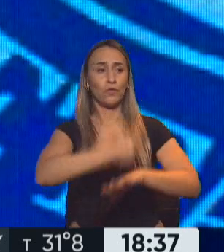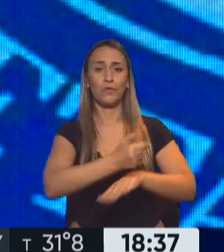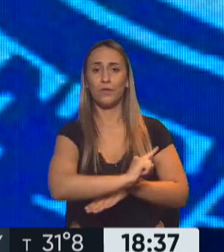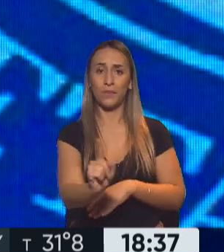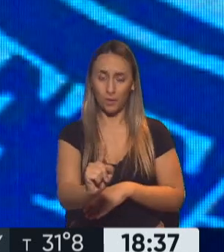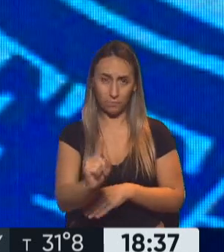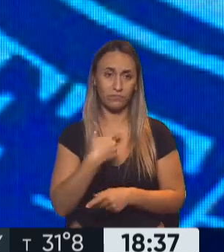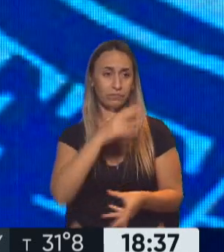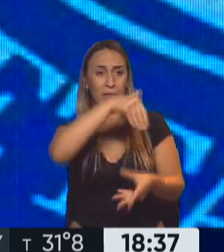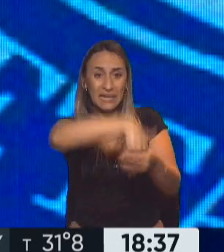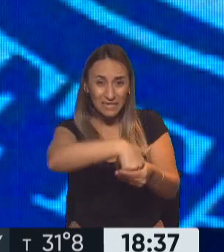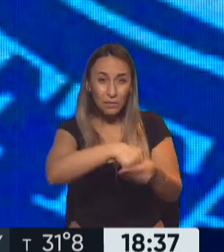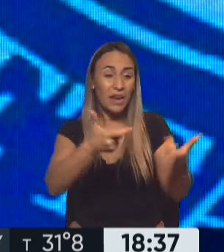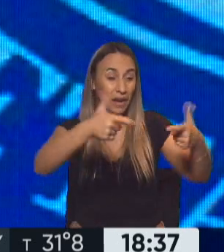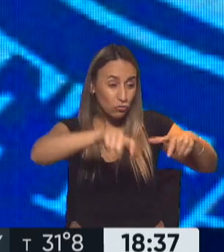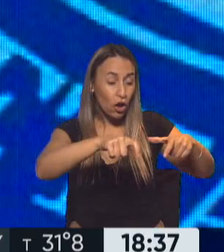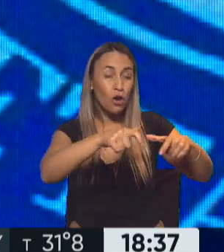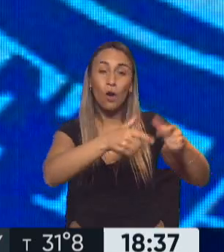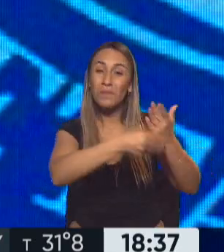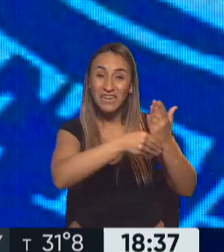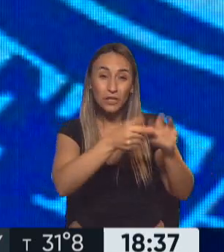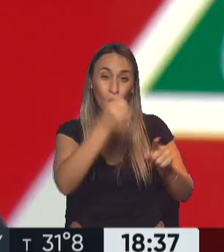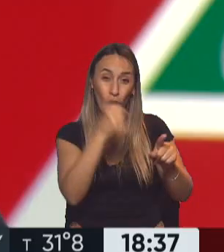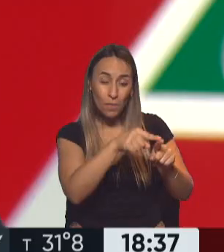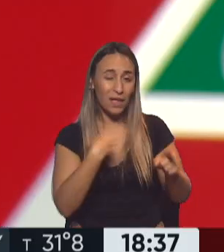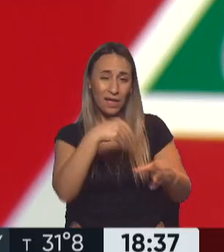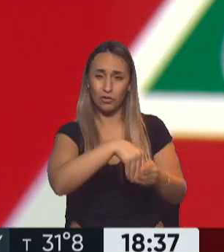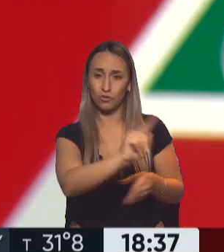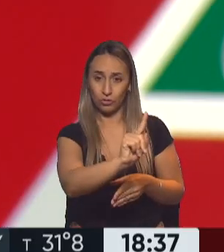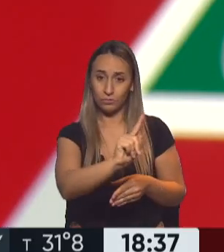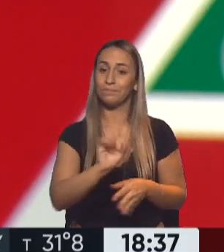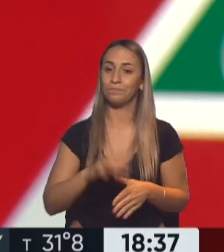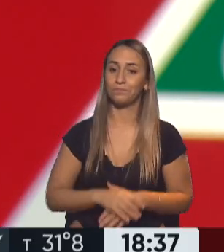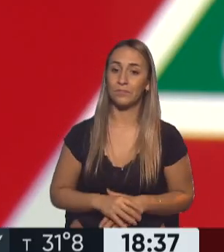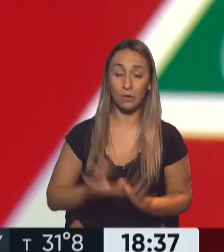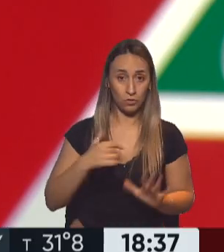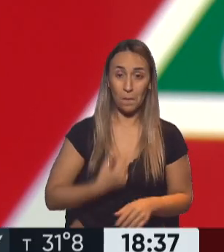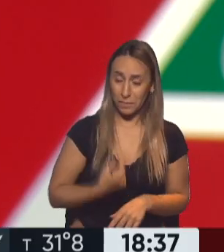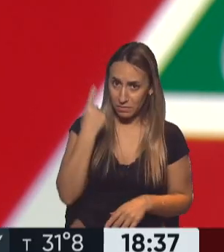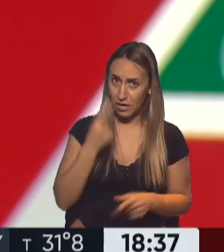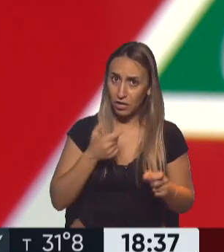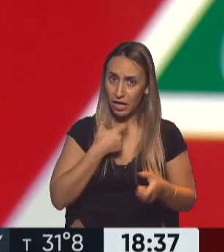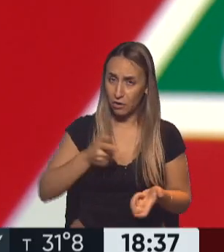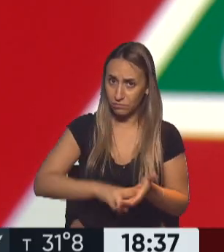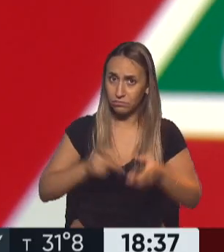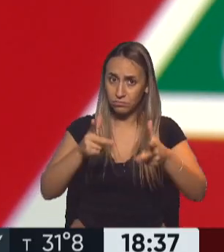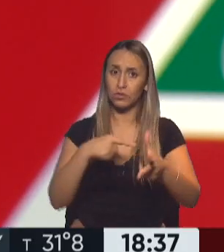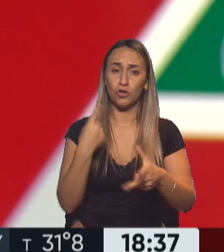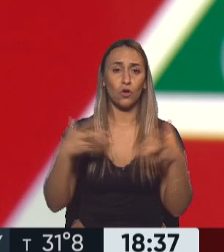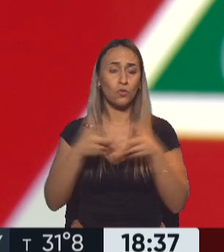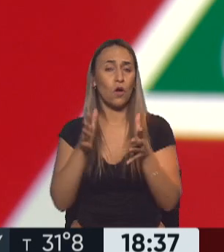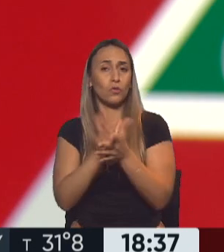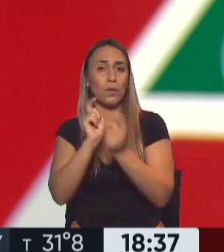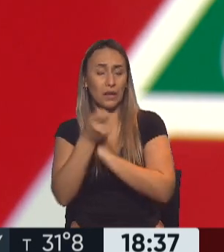no participación de la reunión con Martín Guzmán. A ver. Bueno, primero ratifico nuestra vocación de Juntos por el Cambio de colaborar